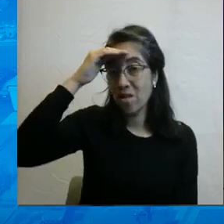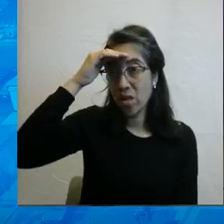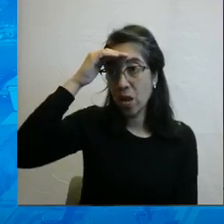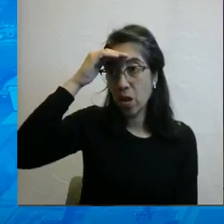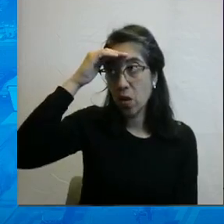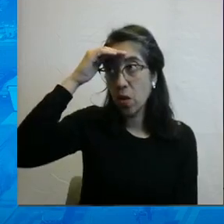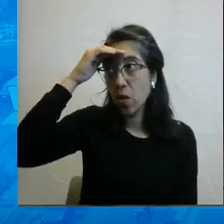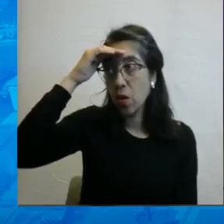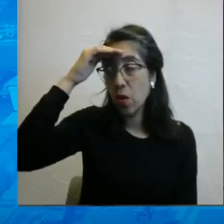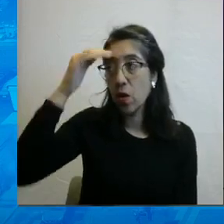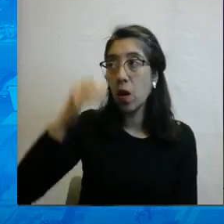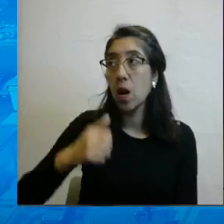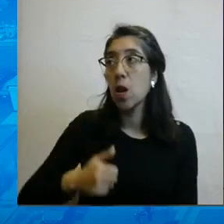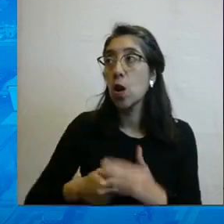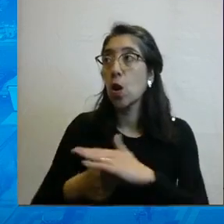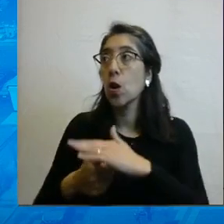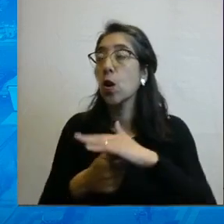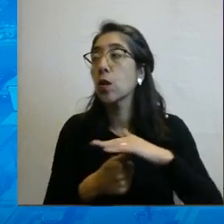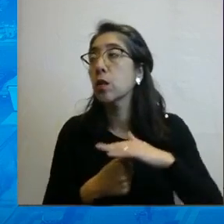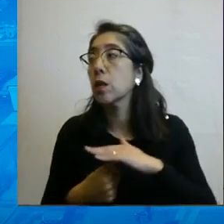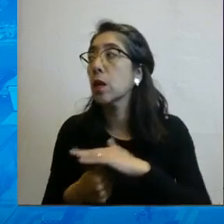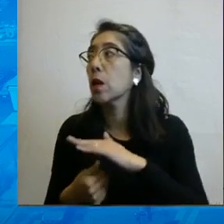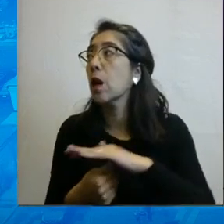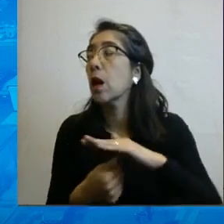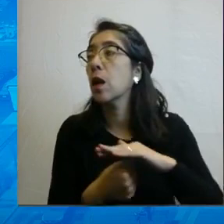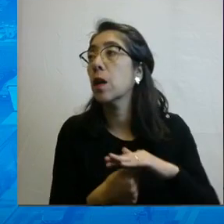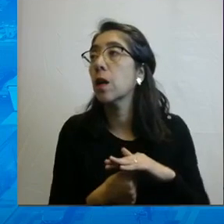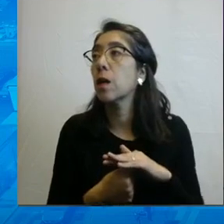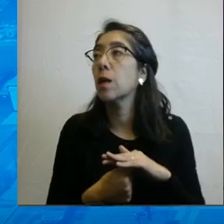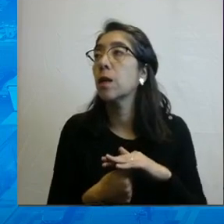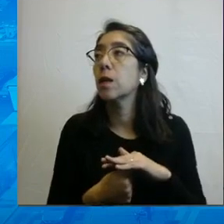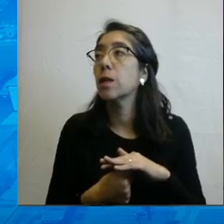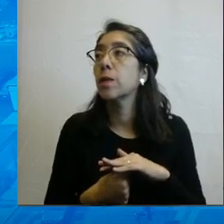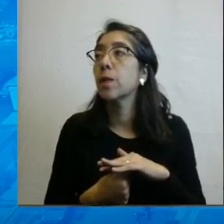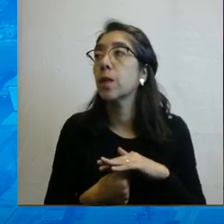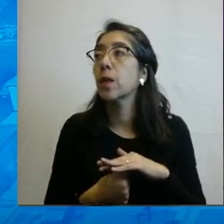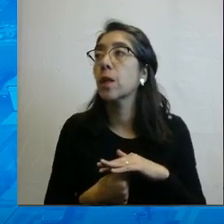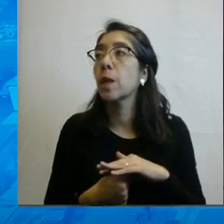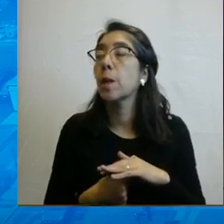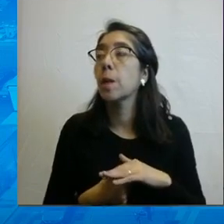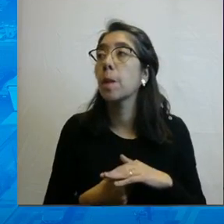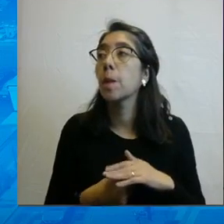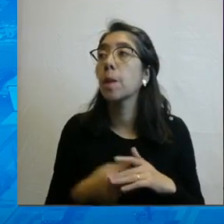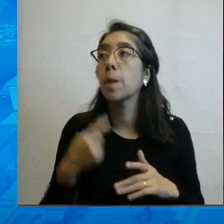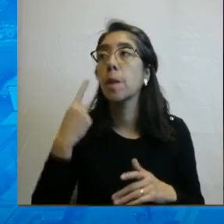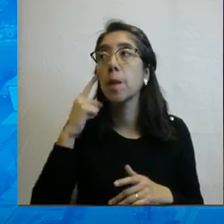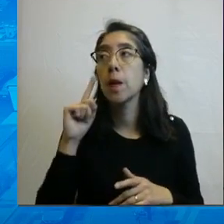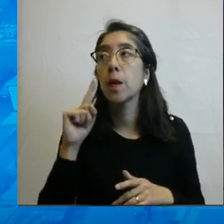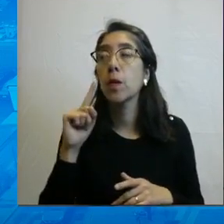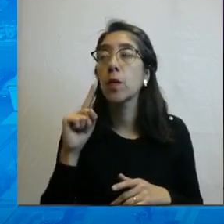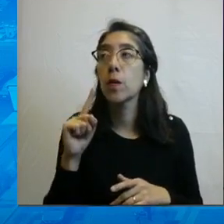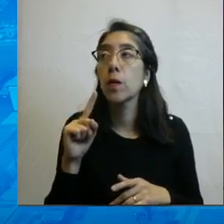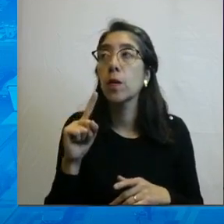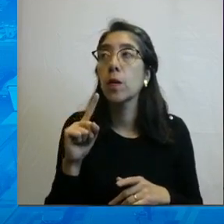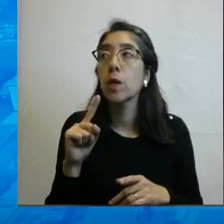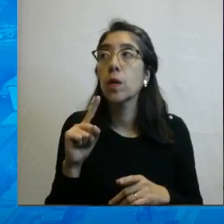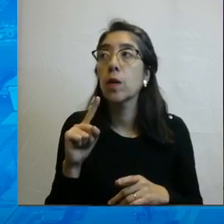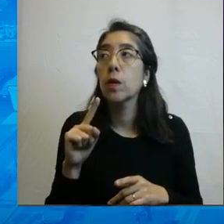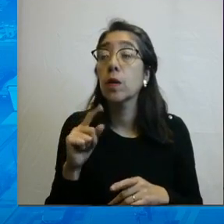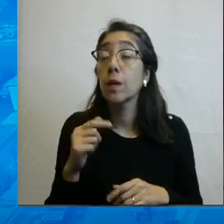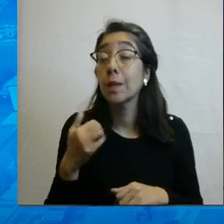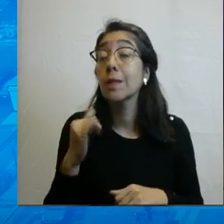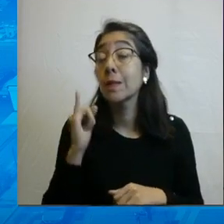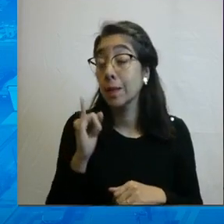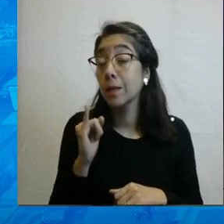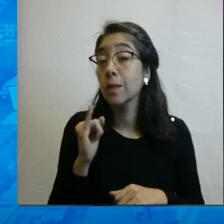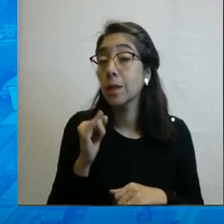yo emplacé al señor Claudio Martínez y al señor Domínguez porque ellos estuvieron en la mesa de trabajo anteriormente. Solamente eso. Entonces, sí confío